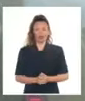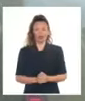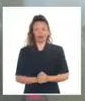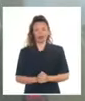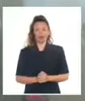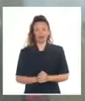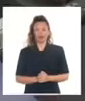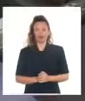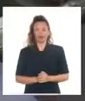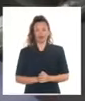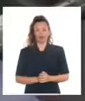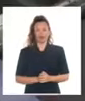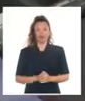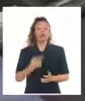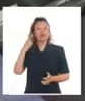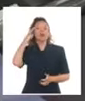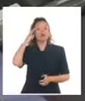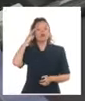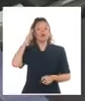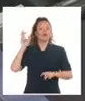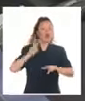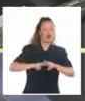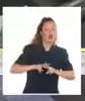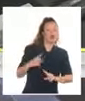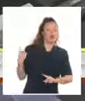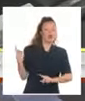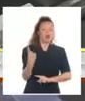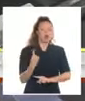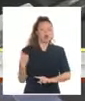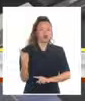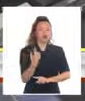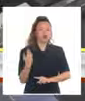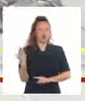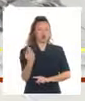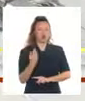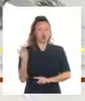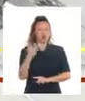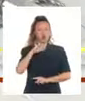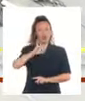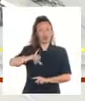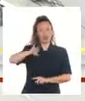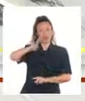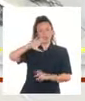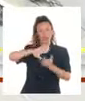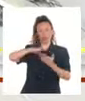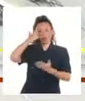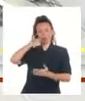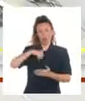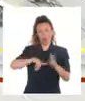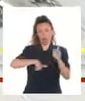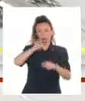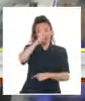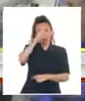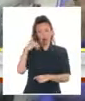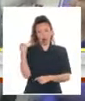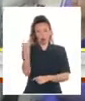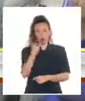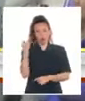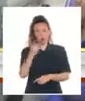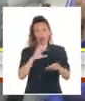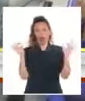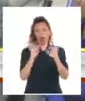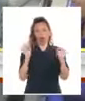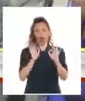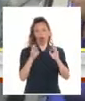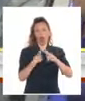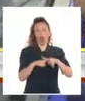luego del huracán Irma el Aeropuerto Internacional Jardines del Rey no había recibido una reparación de Tal envergadura para Elevar la